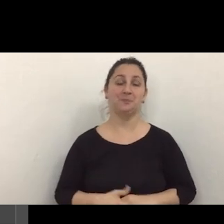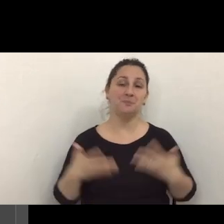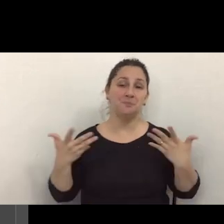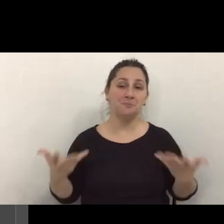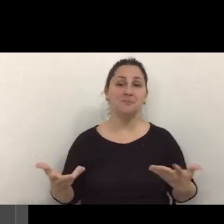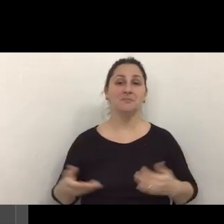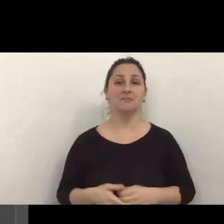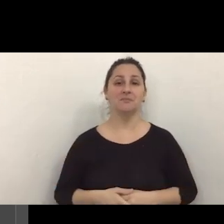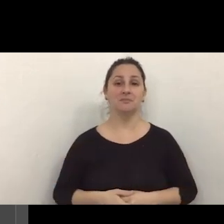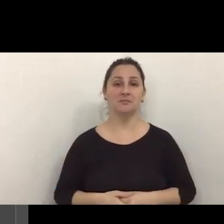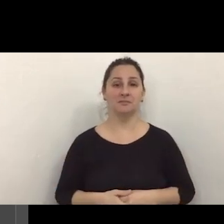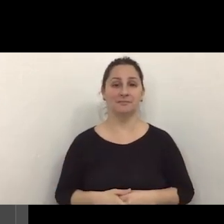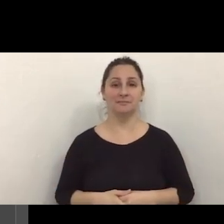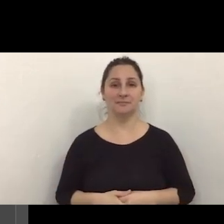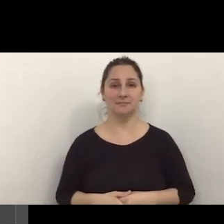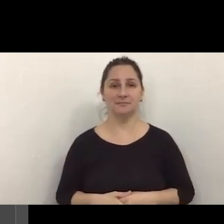definitiva